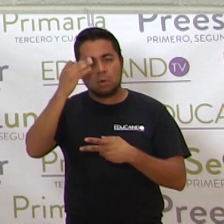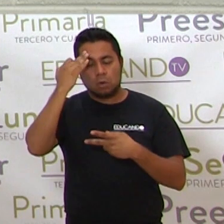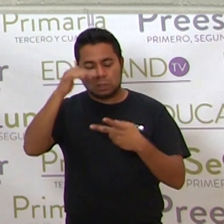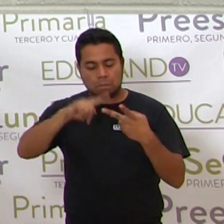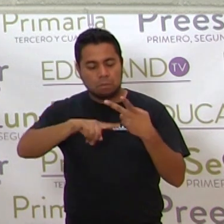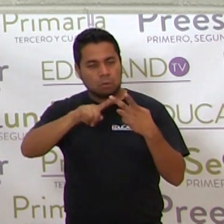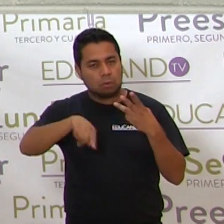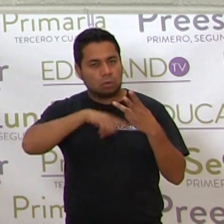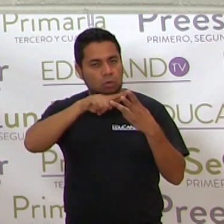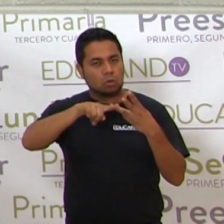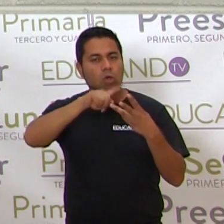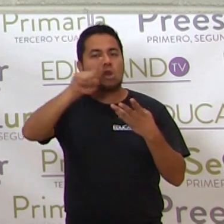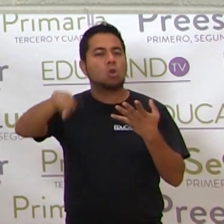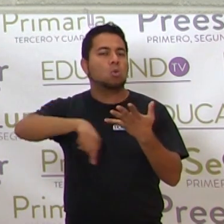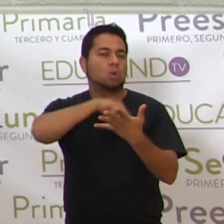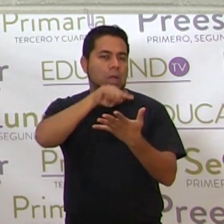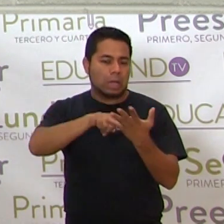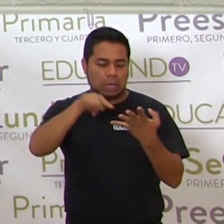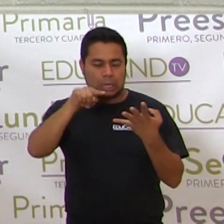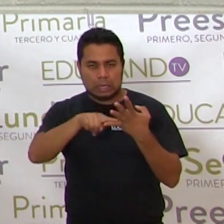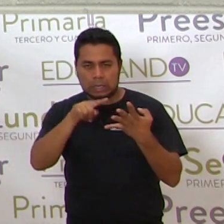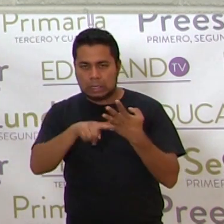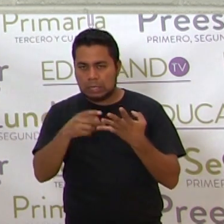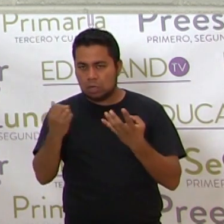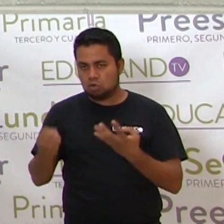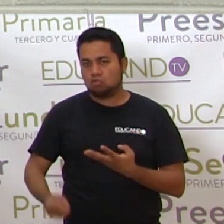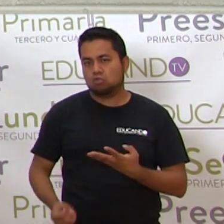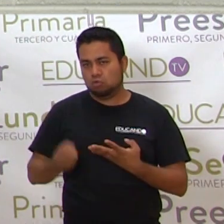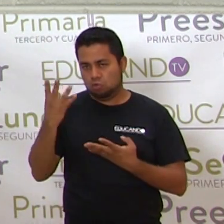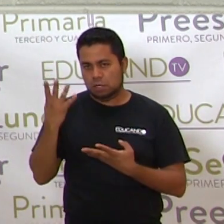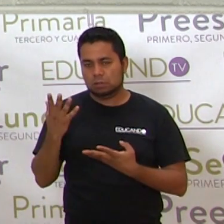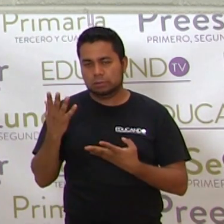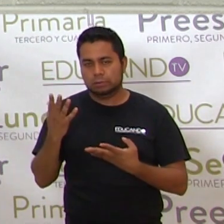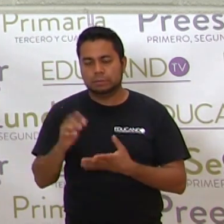lugar y cantidad.